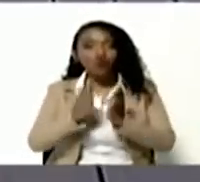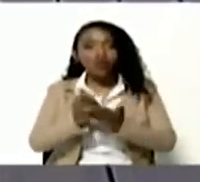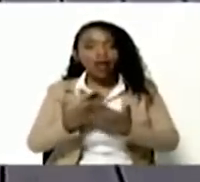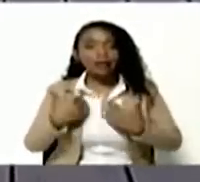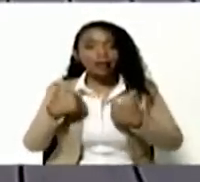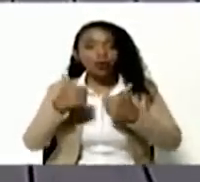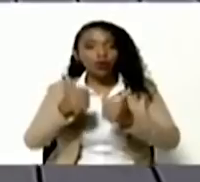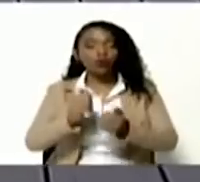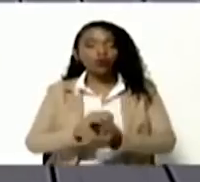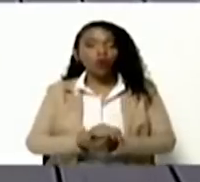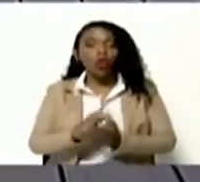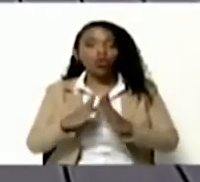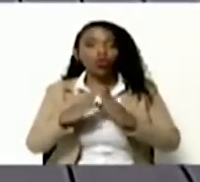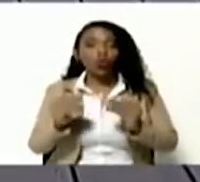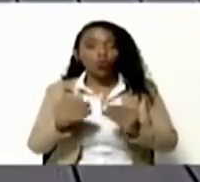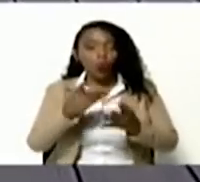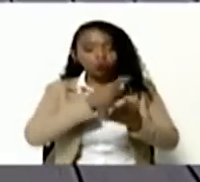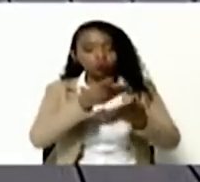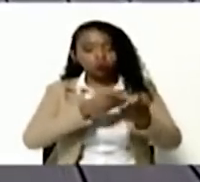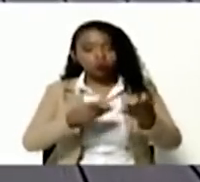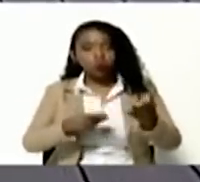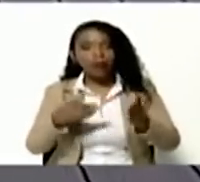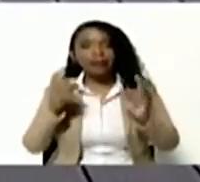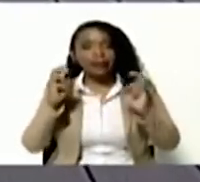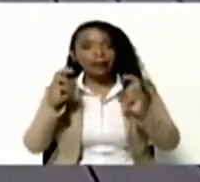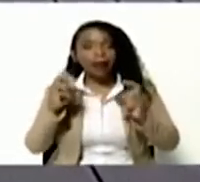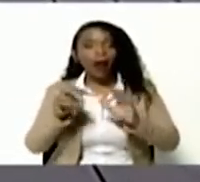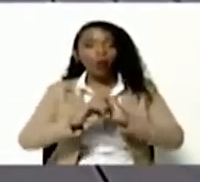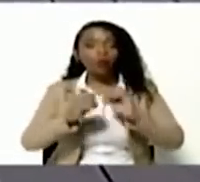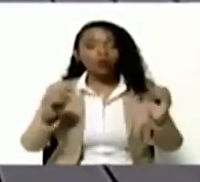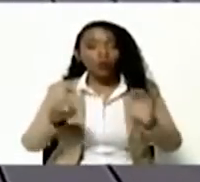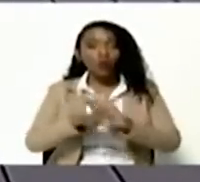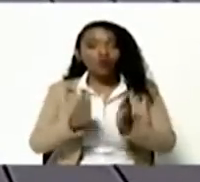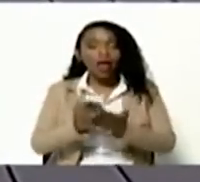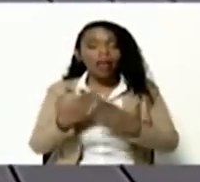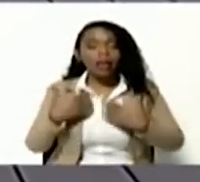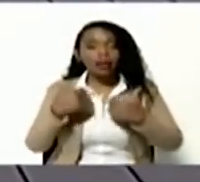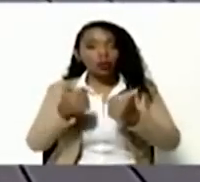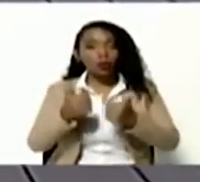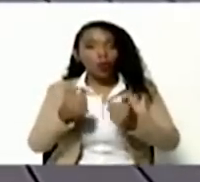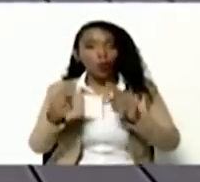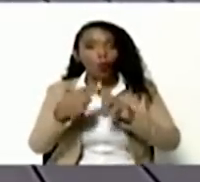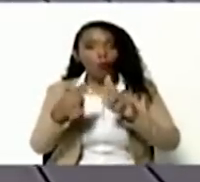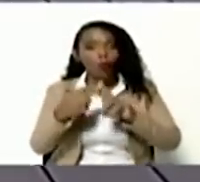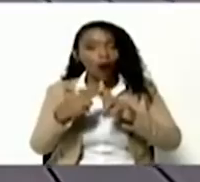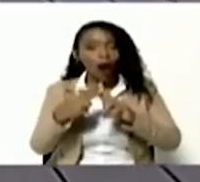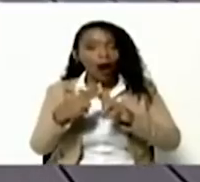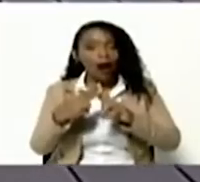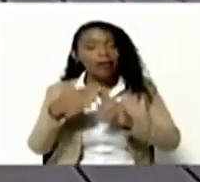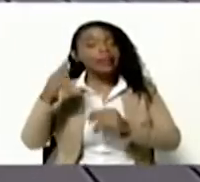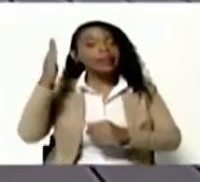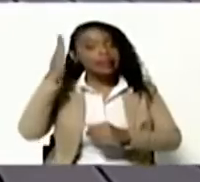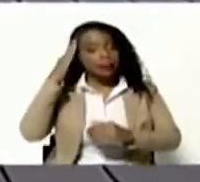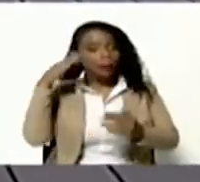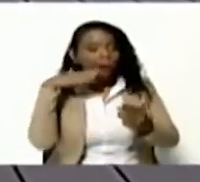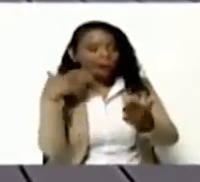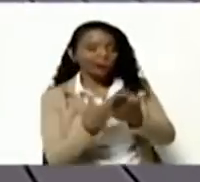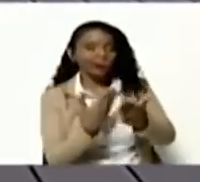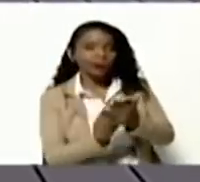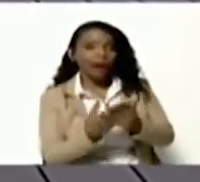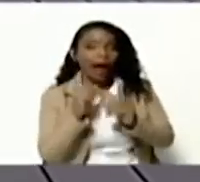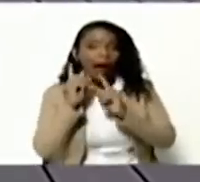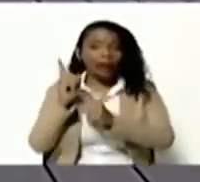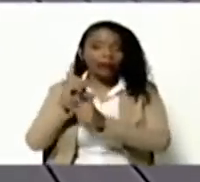de la Salud toda la documentación para que la Organización Mundial de la Salud conozca y certifique